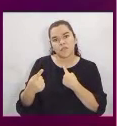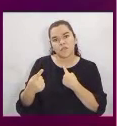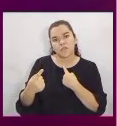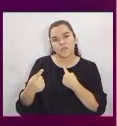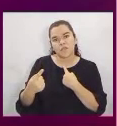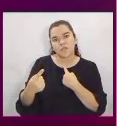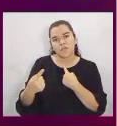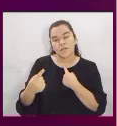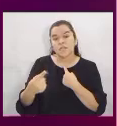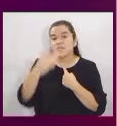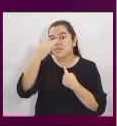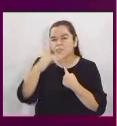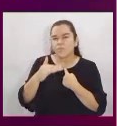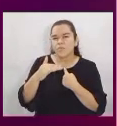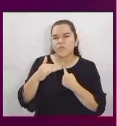esto